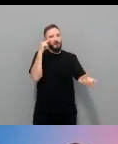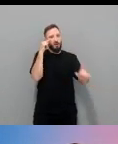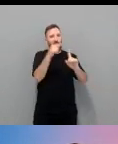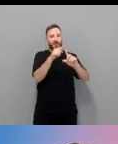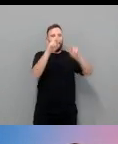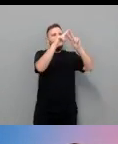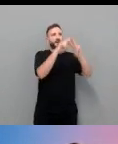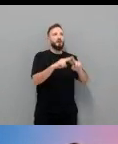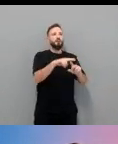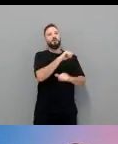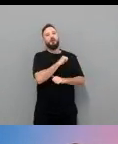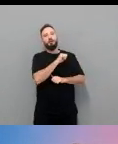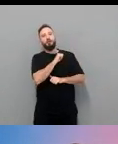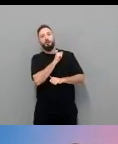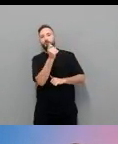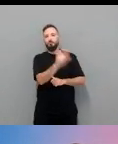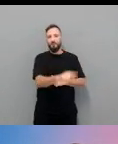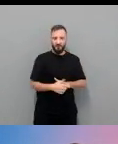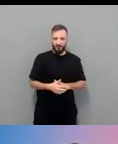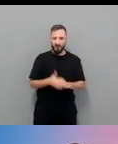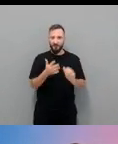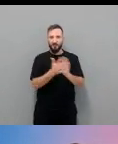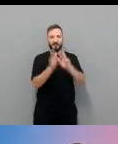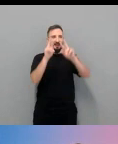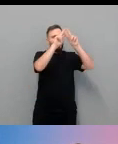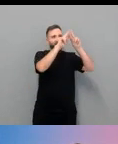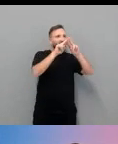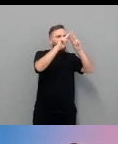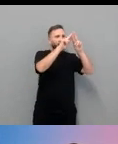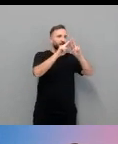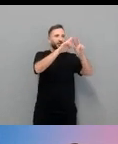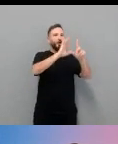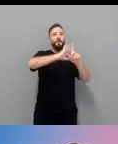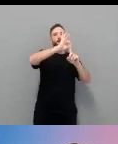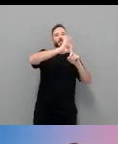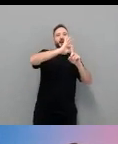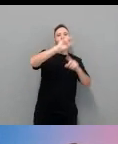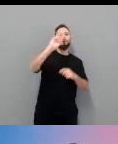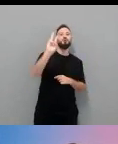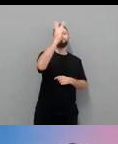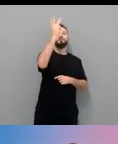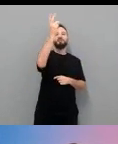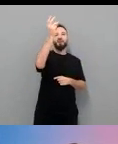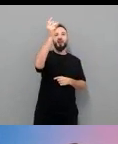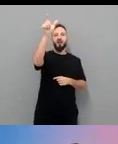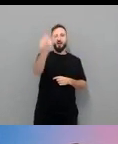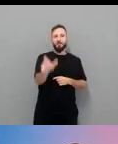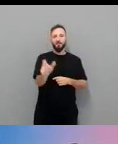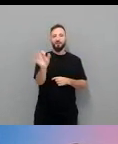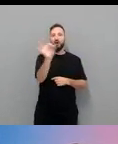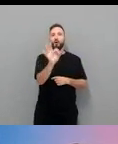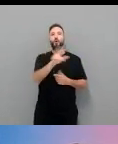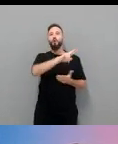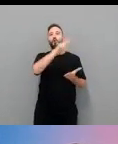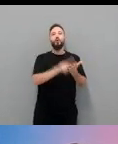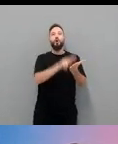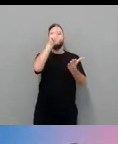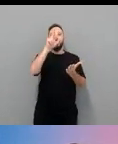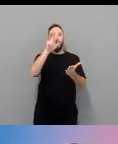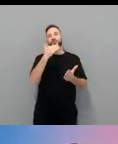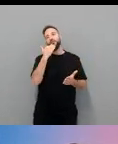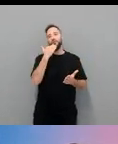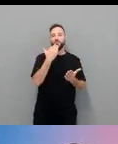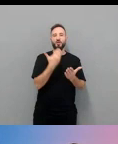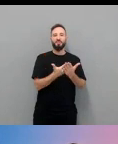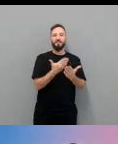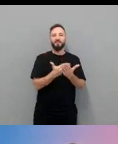revisión ordinaria, ¿no? Sino una revisión a lo mejor del baremo de tercera persona o una homologación con el